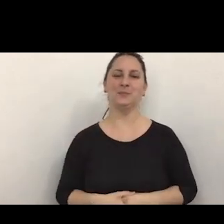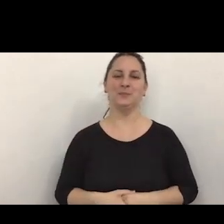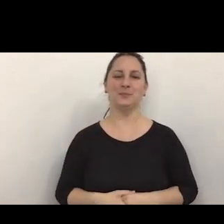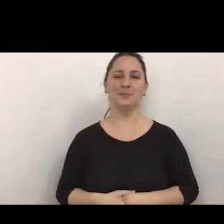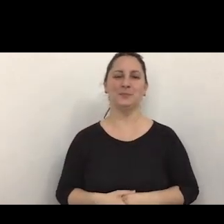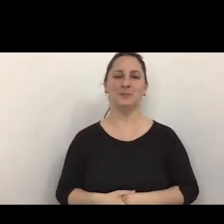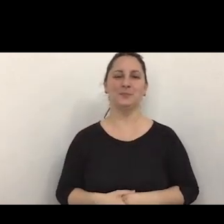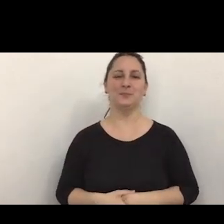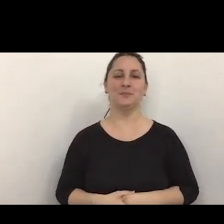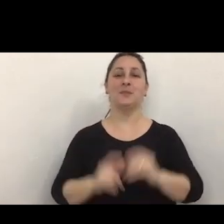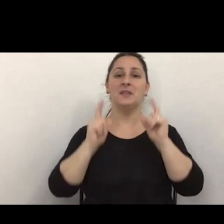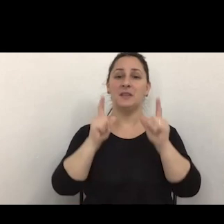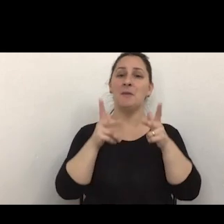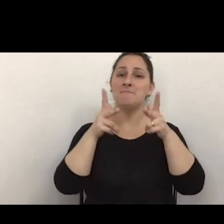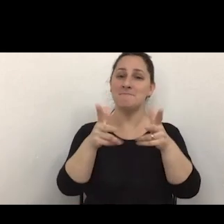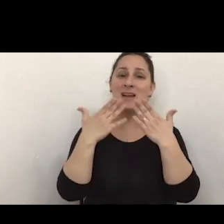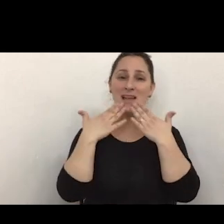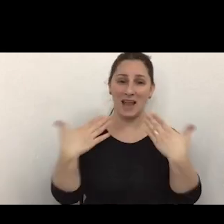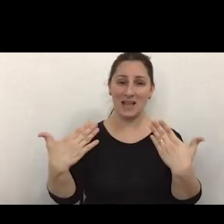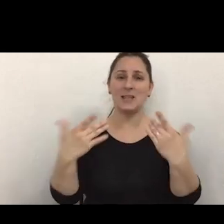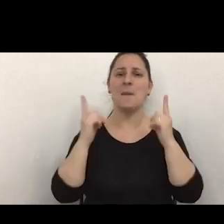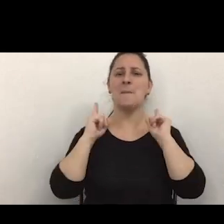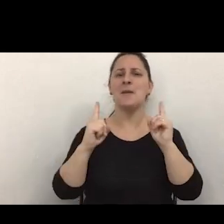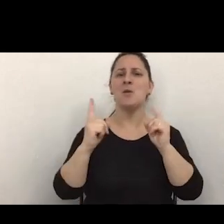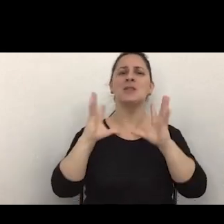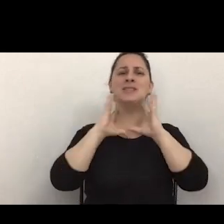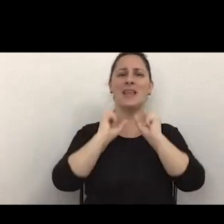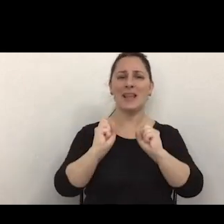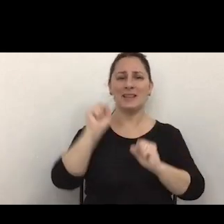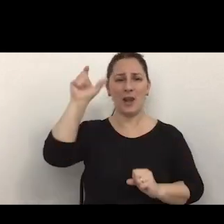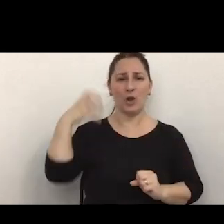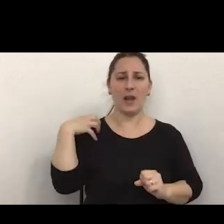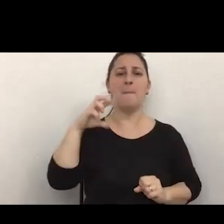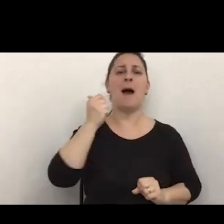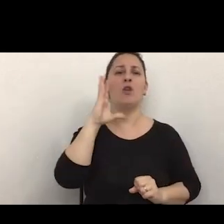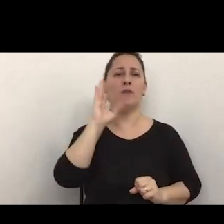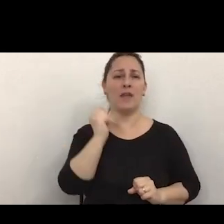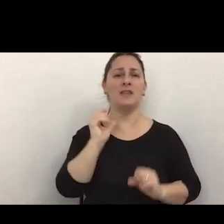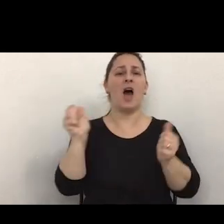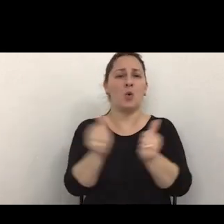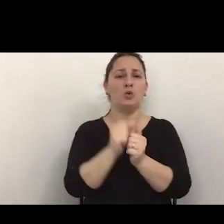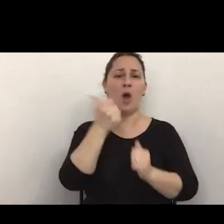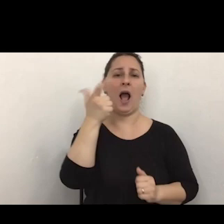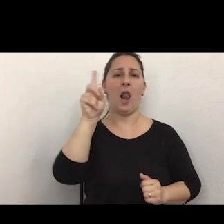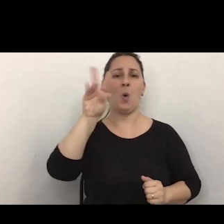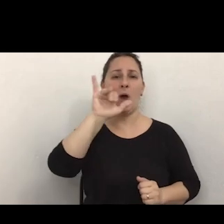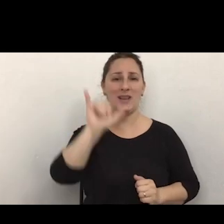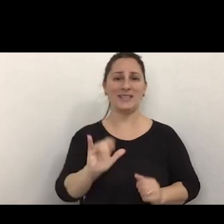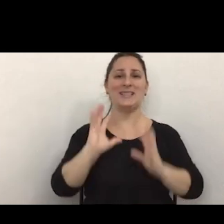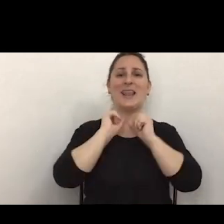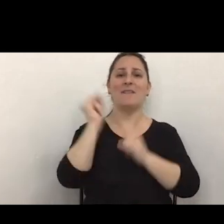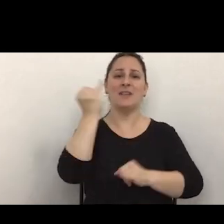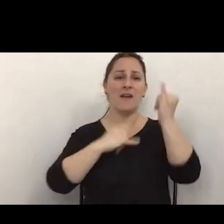Hago también, por supuesto, extensivo mi agradecimiento, como siempre, a nuestro secretario general Pablo Flores, al adjunto Hugo Álvarez, a nuestro secretario de